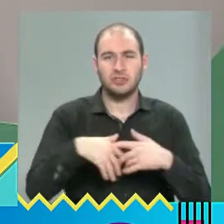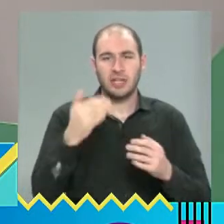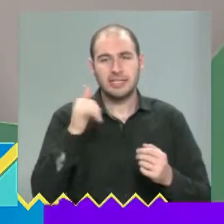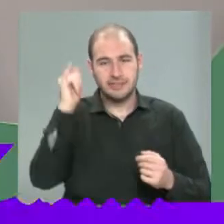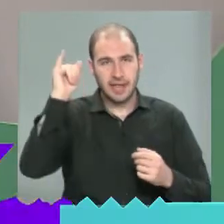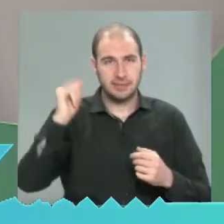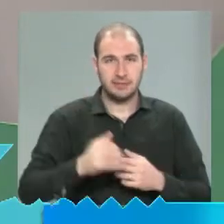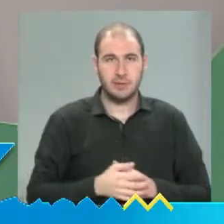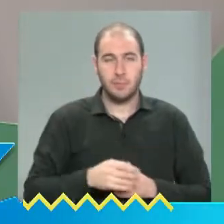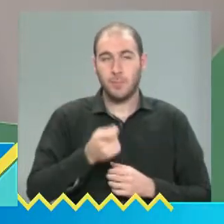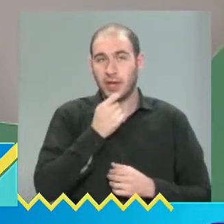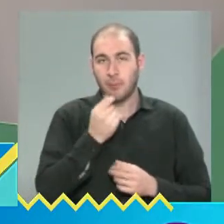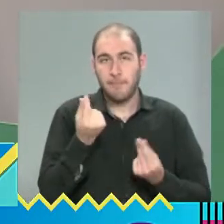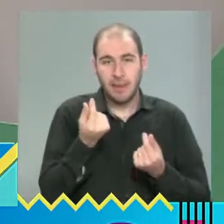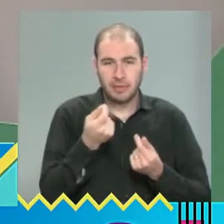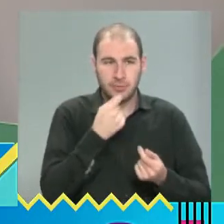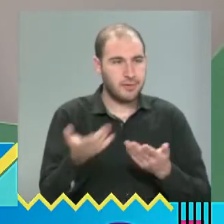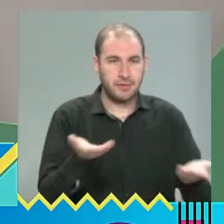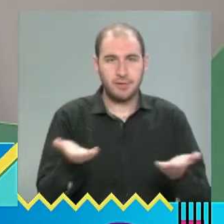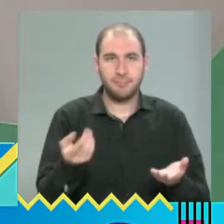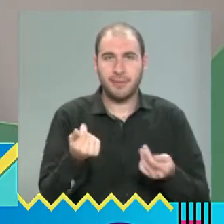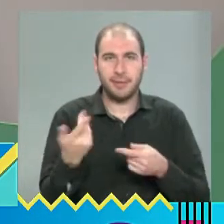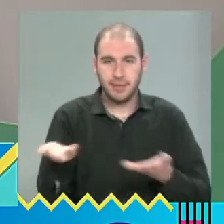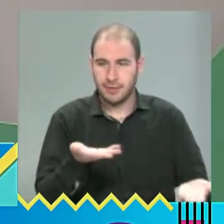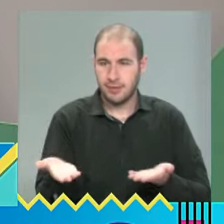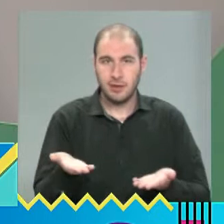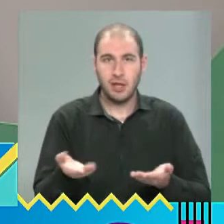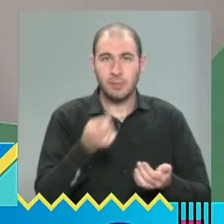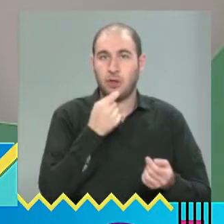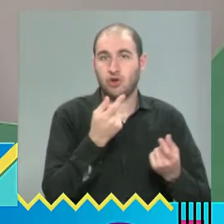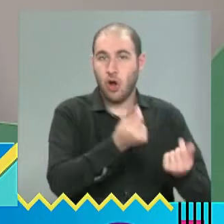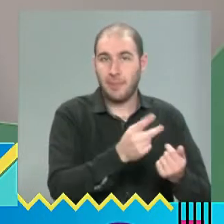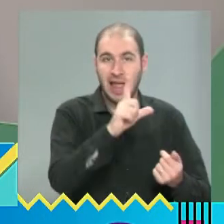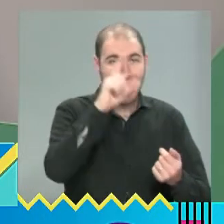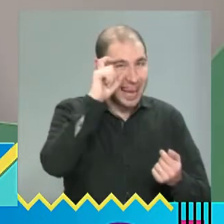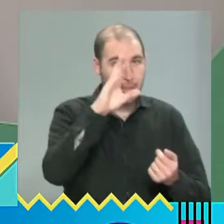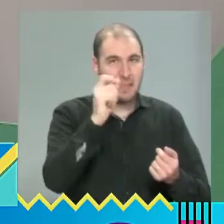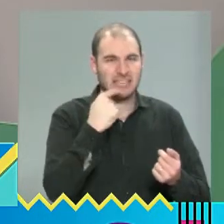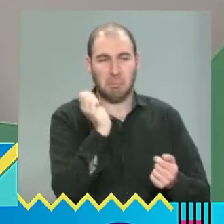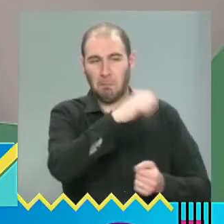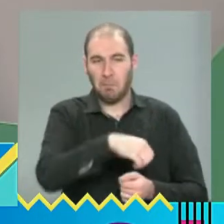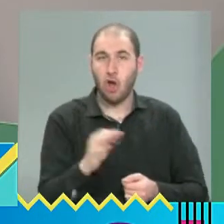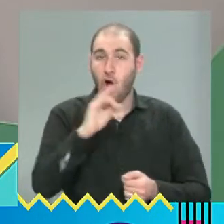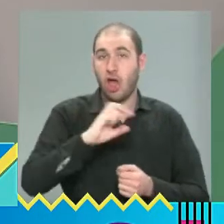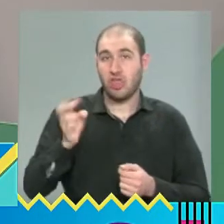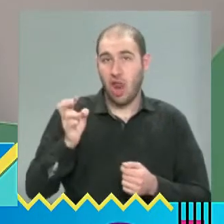interés. A ver, si uno tiene plata, dice, ¿qué hago con ese dinero? Bueno, puedo comprar Lebacs, que me interese, o puedo comprar